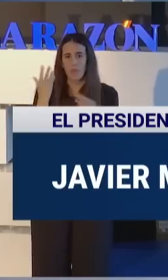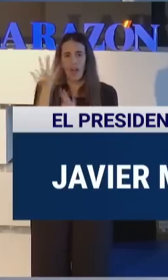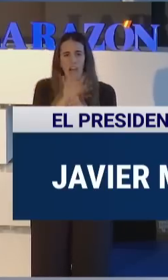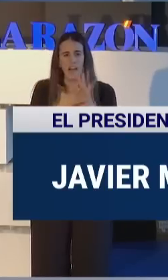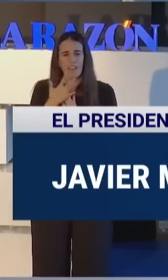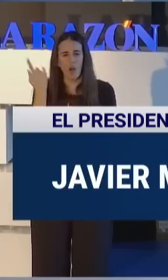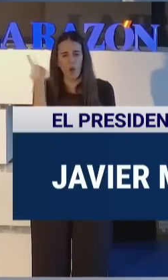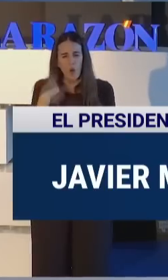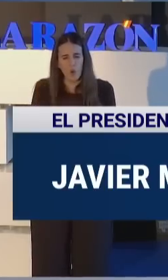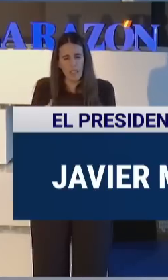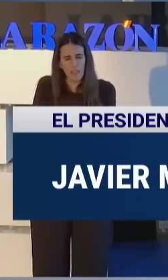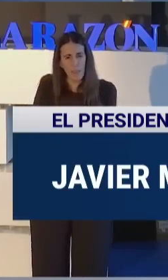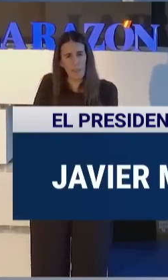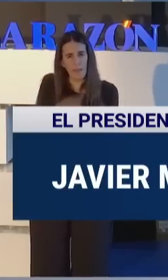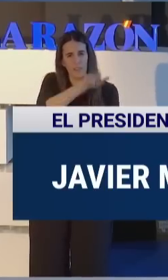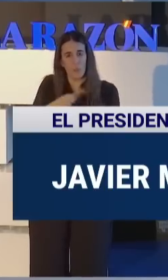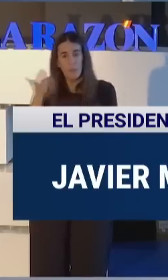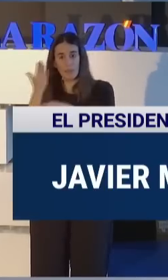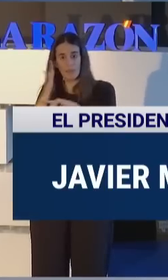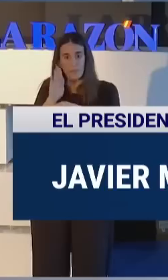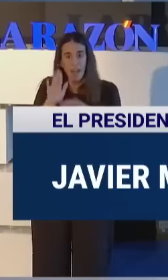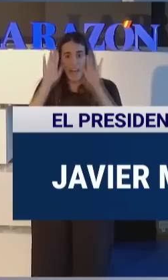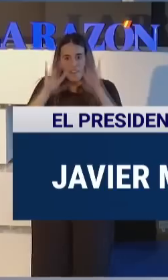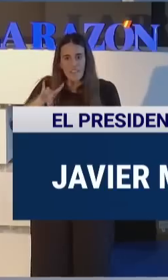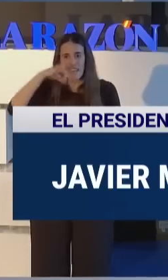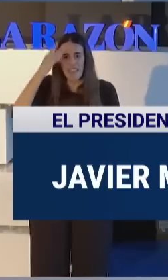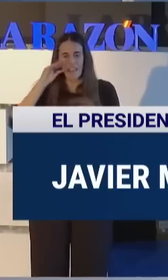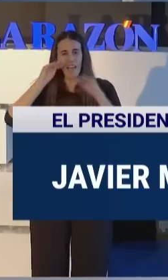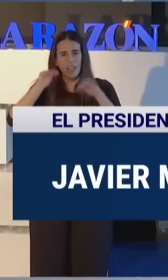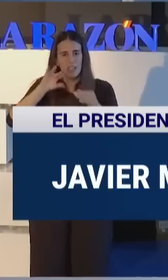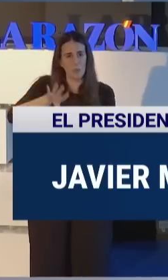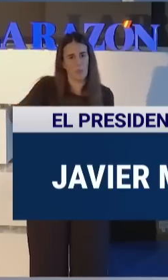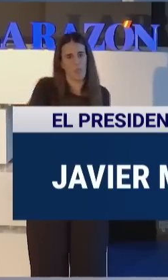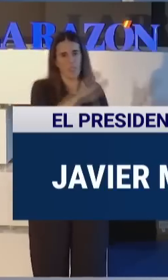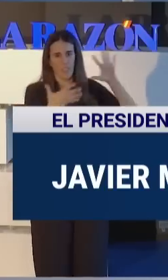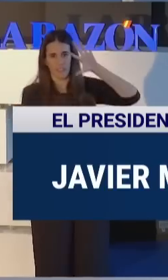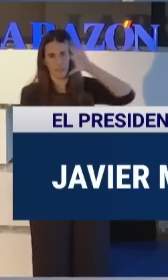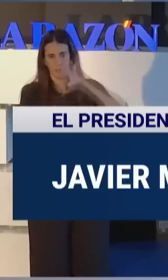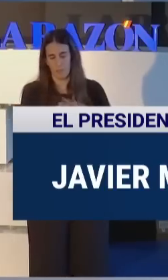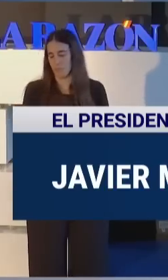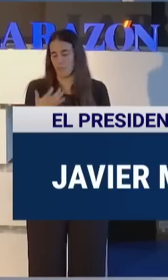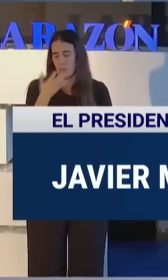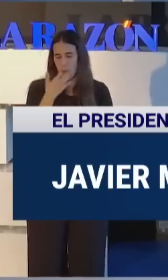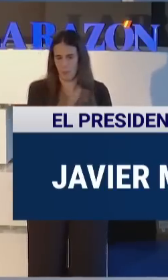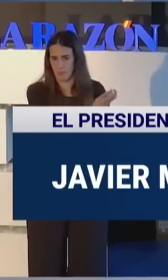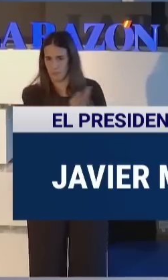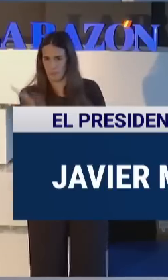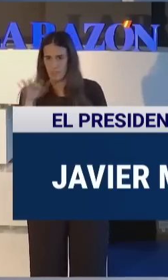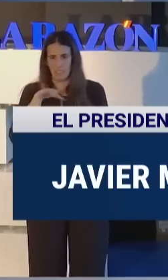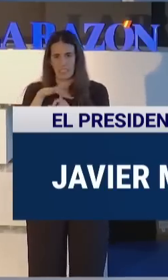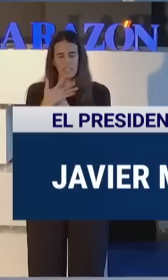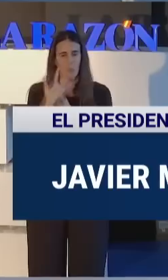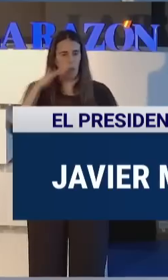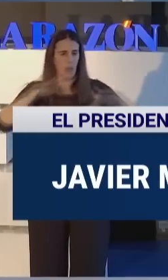humanas para implantar sus ideas. A ver, supongamos que estamos ahora todos acá en una situación de